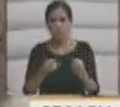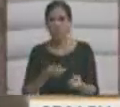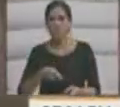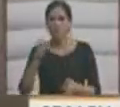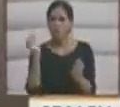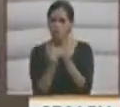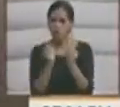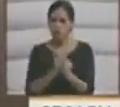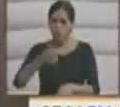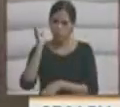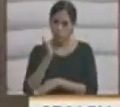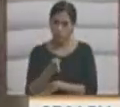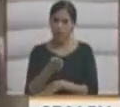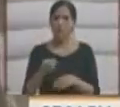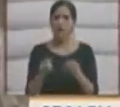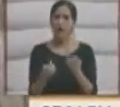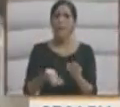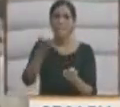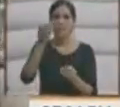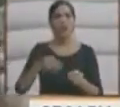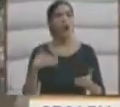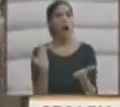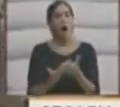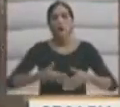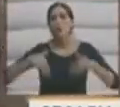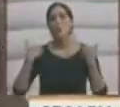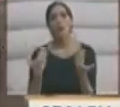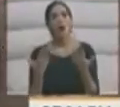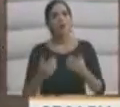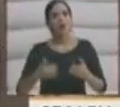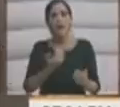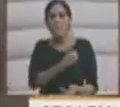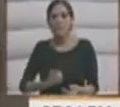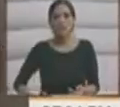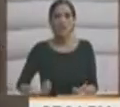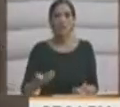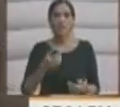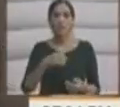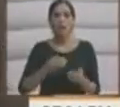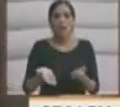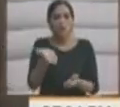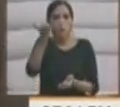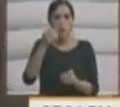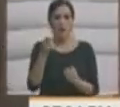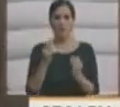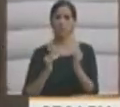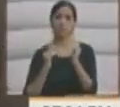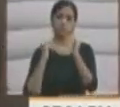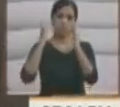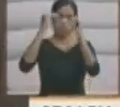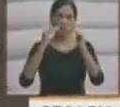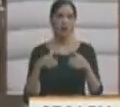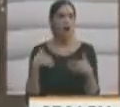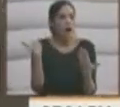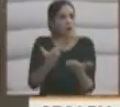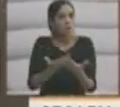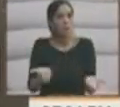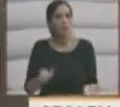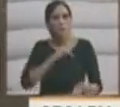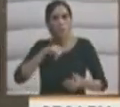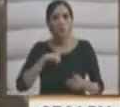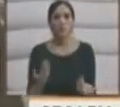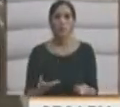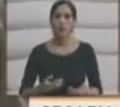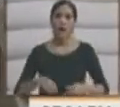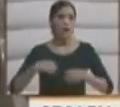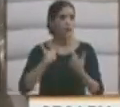los precios. Por supuesto que sí, señora. ¿Hasta cuándo? Cada vez que el presidente nos da un aumento, ellos nos exprimen ese aumento. ¿Hasta cuándo vamos a estar descartos? Porque estamos